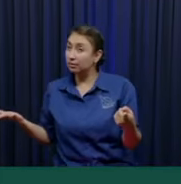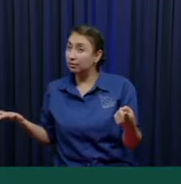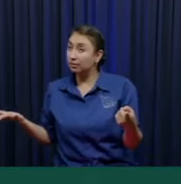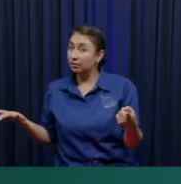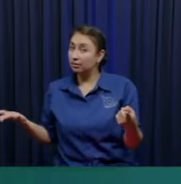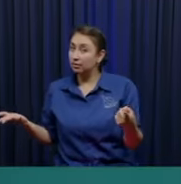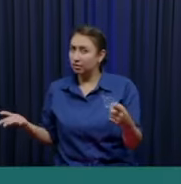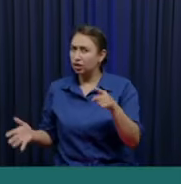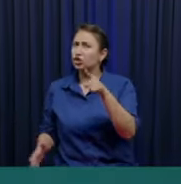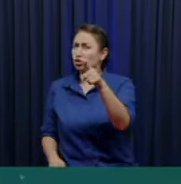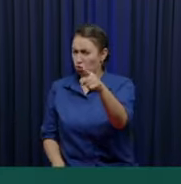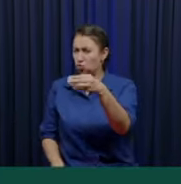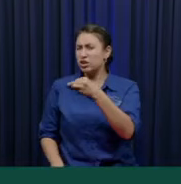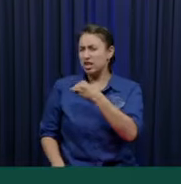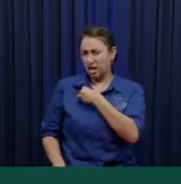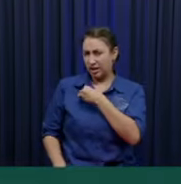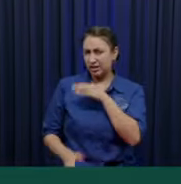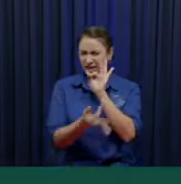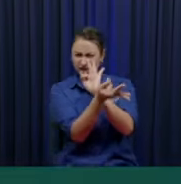¿Cuántos quieren ser bonitos?